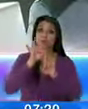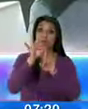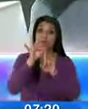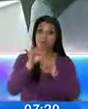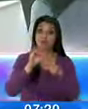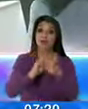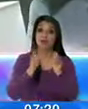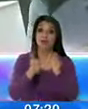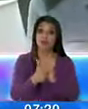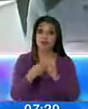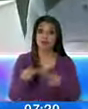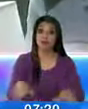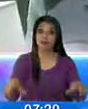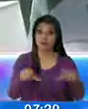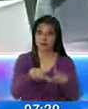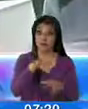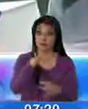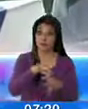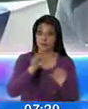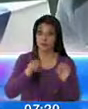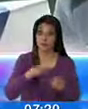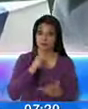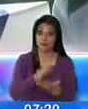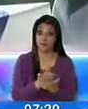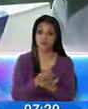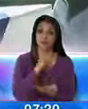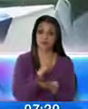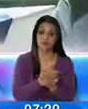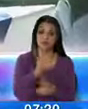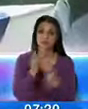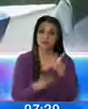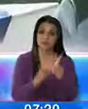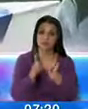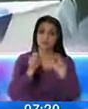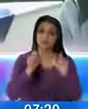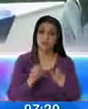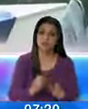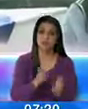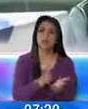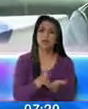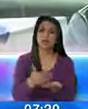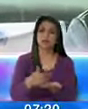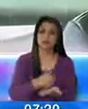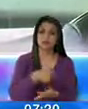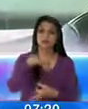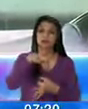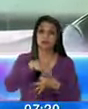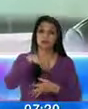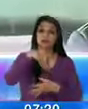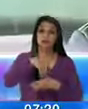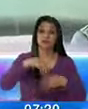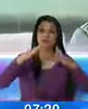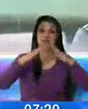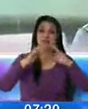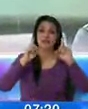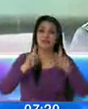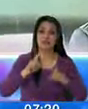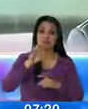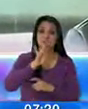cada lugar electoral. Sí, las personas que pueden acceder a este programa de voto en casa deben tener